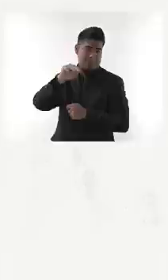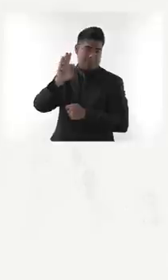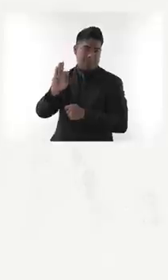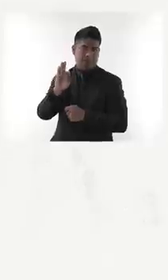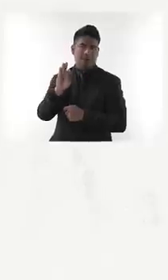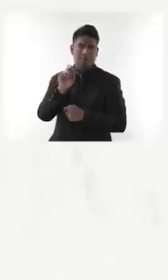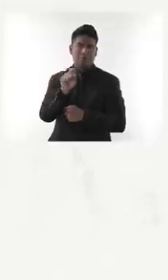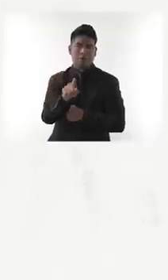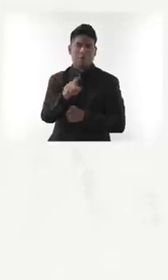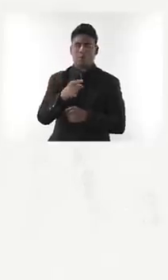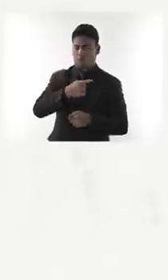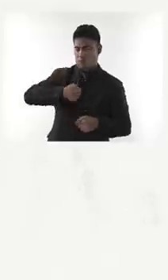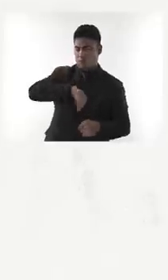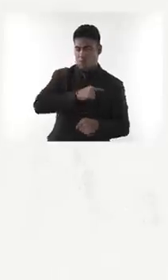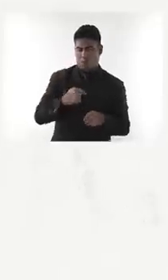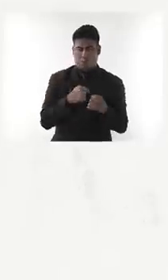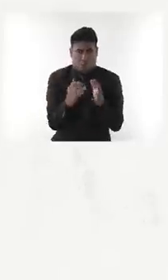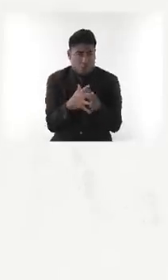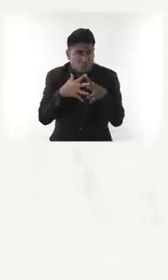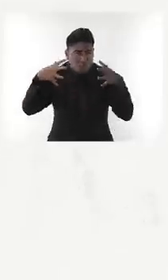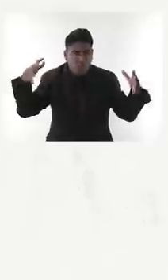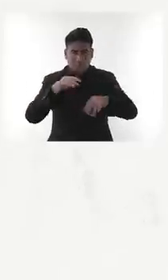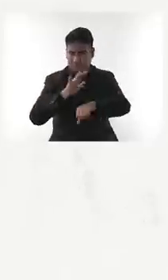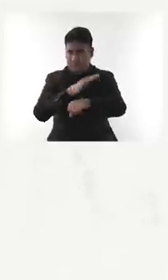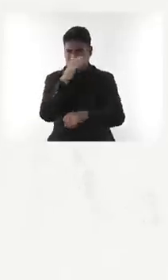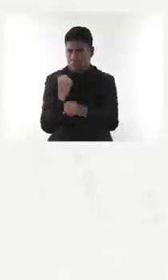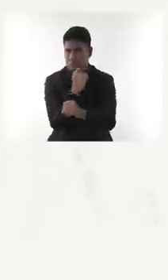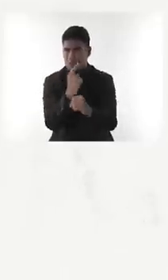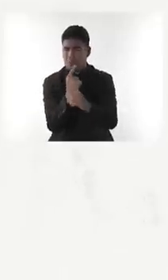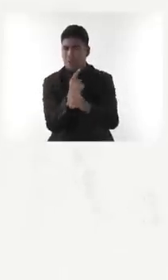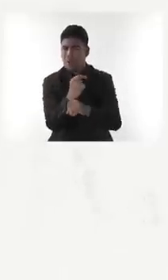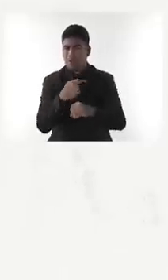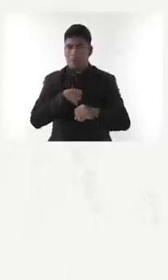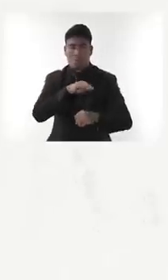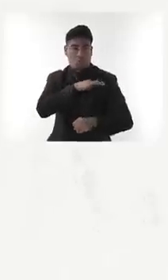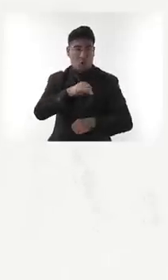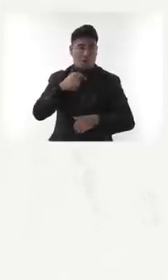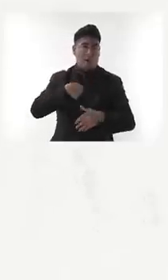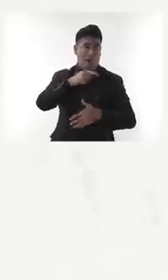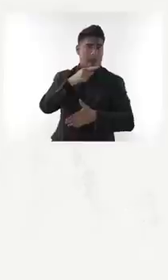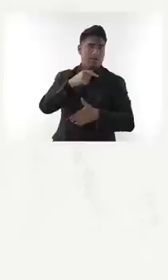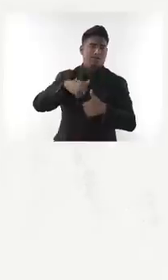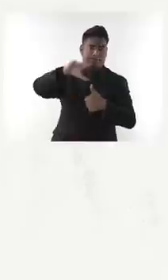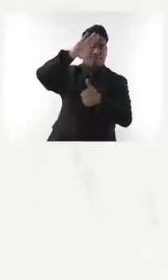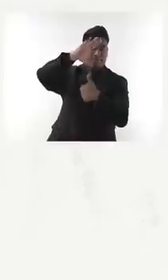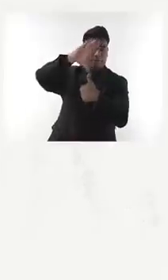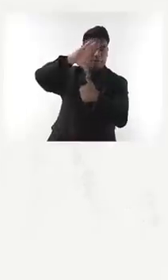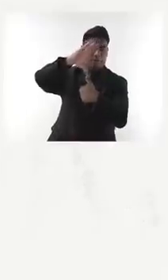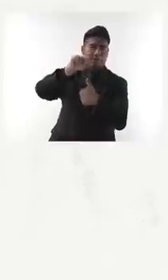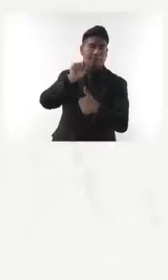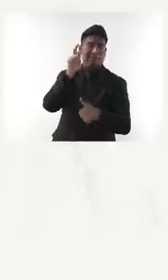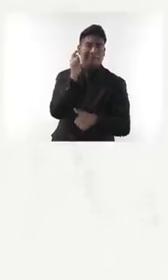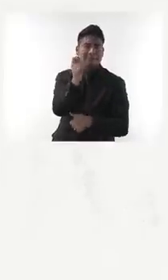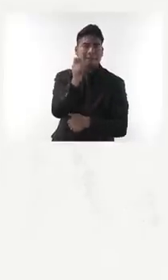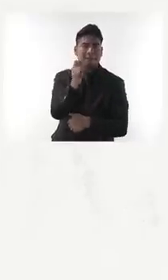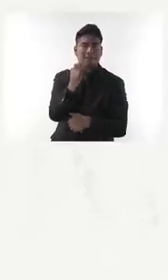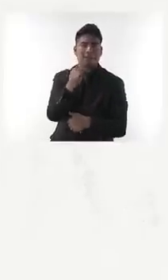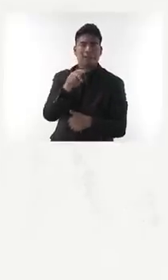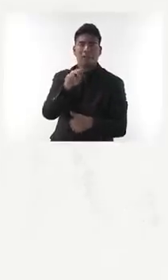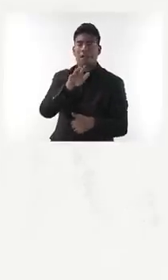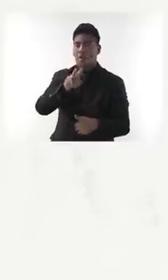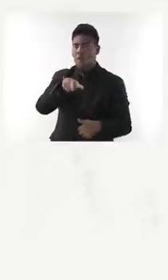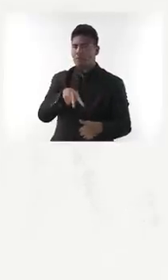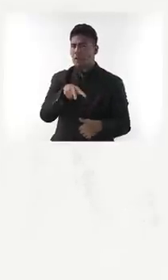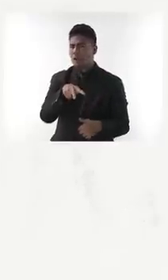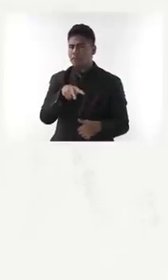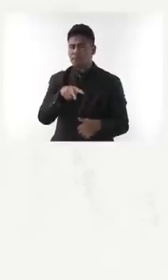Fútbol maximizar la oportunidad de un ciclo mundialista en Norteamérica, para lo cual nuestras acciones en el área deportiva